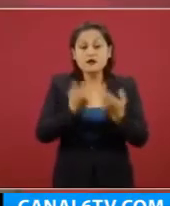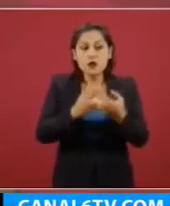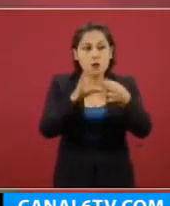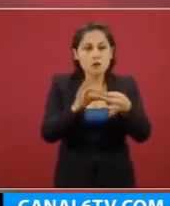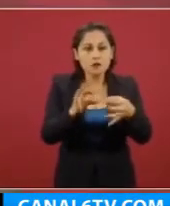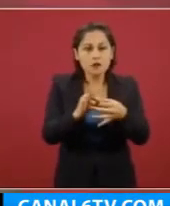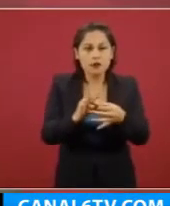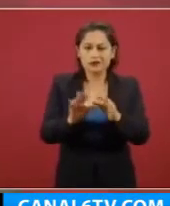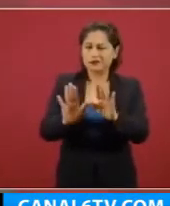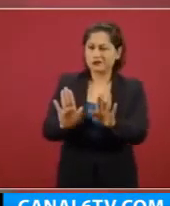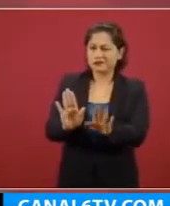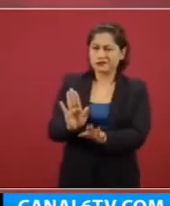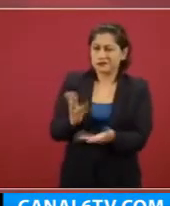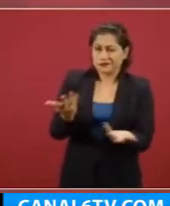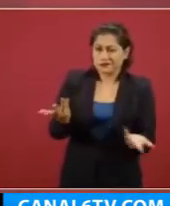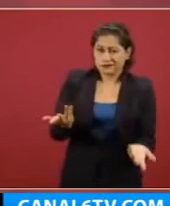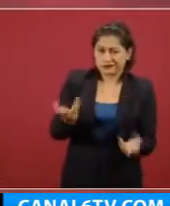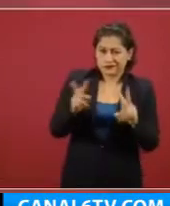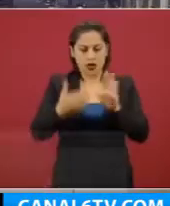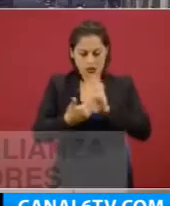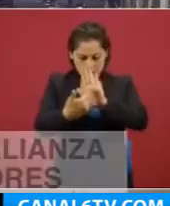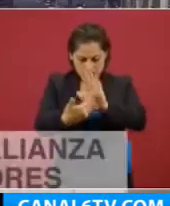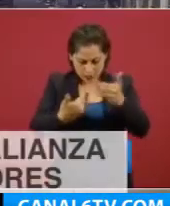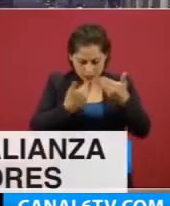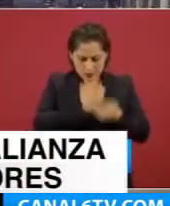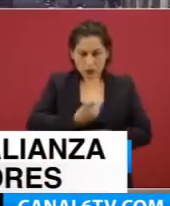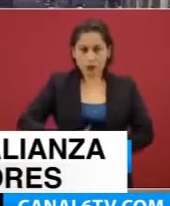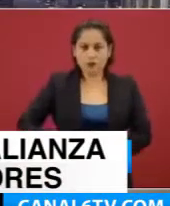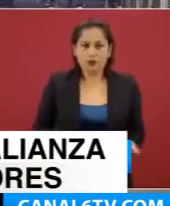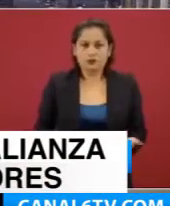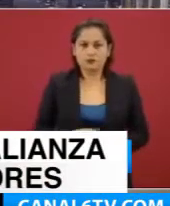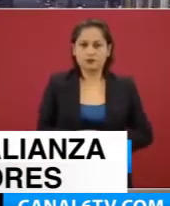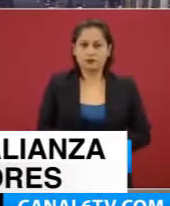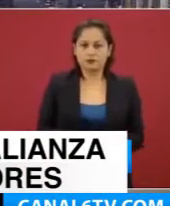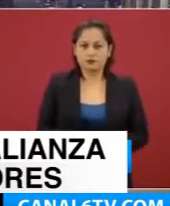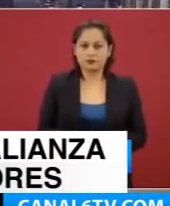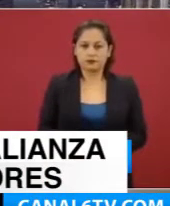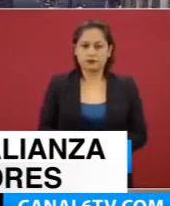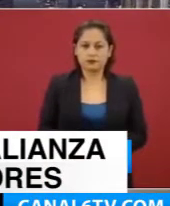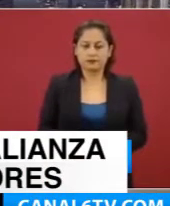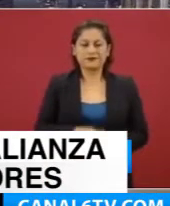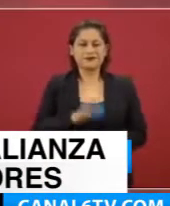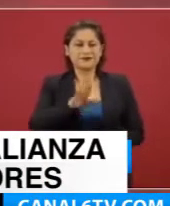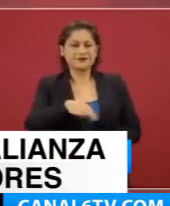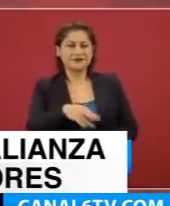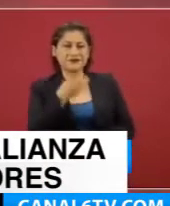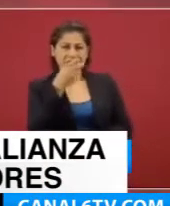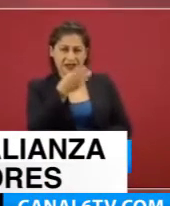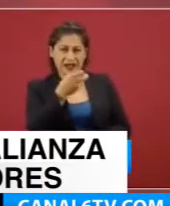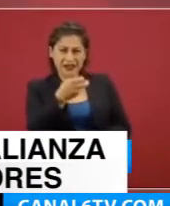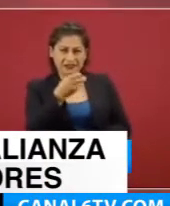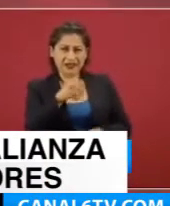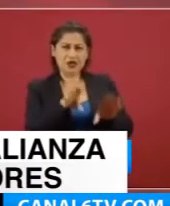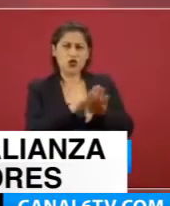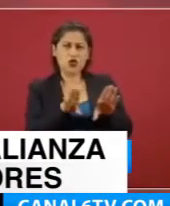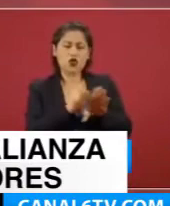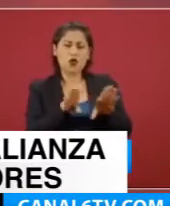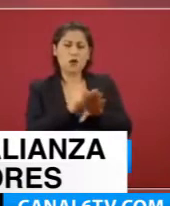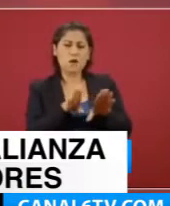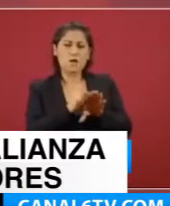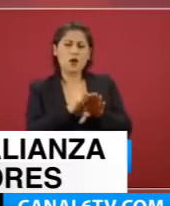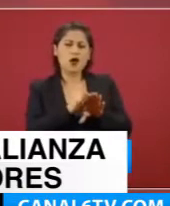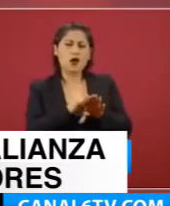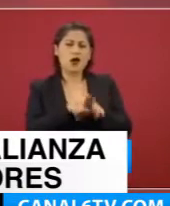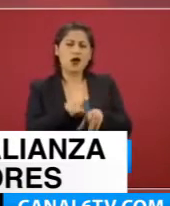no se está atendiendo el secretario de hacienda al rechazar reunirse con los gobernadores de la alianza federalista porque no hay materia el